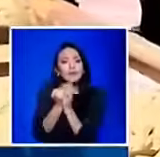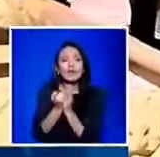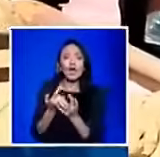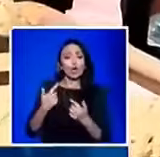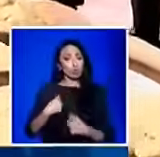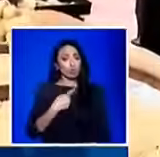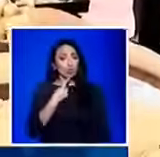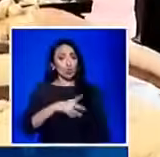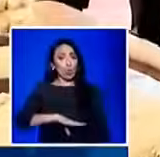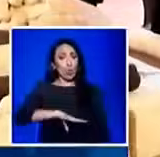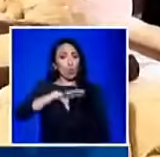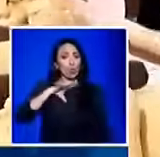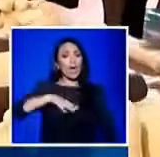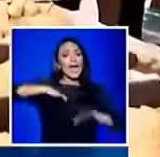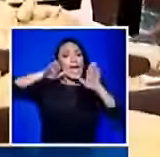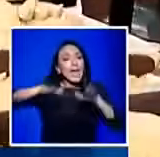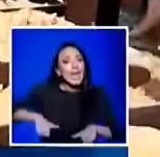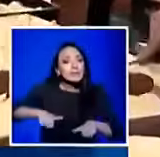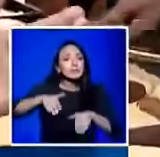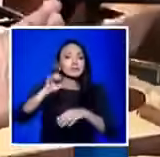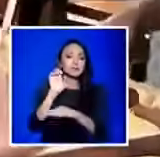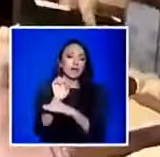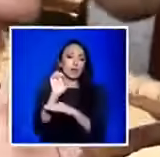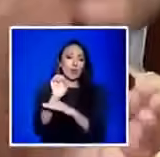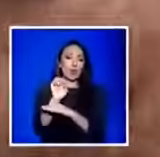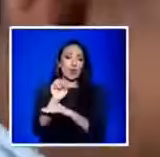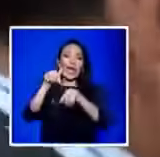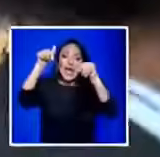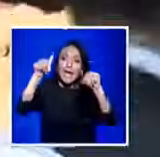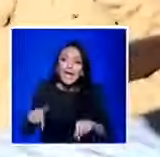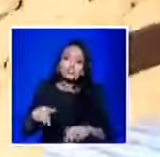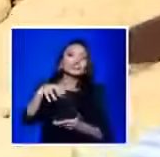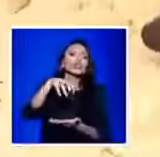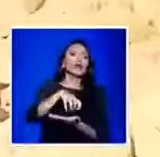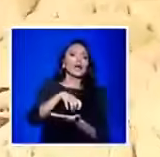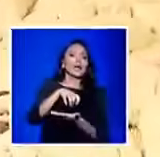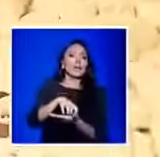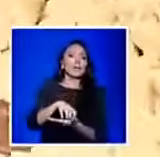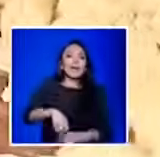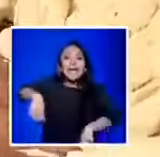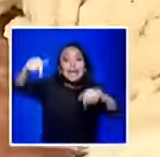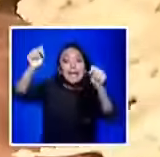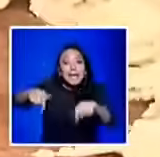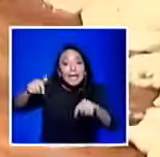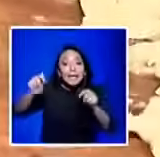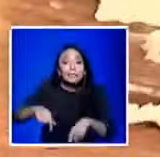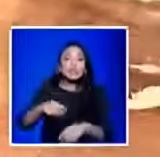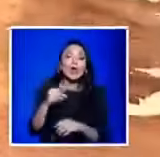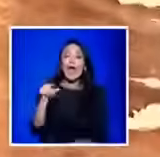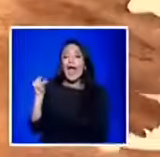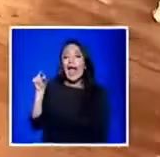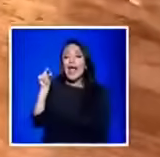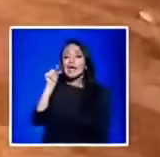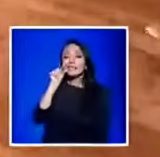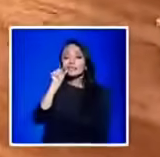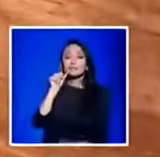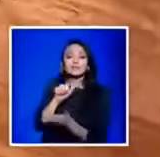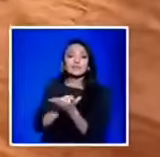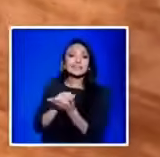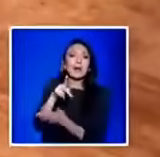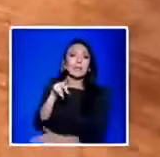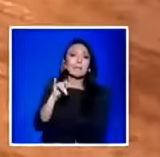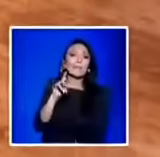orgullo, esto es Ecuador, esto es Cayambe, esto es los bizcochos San Pedro. ¡Qué